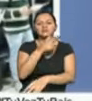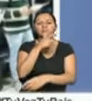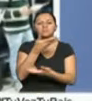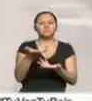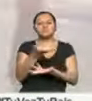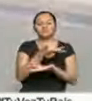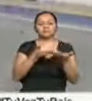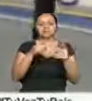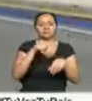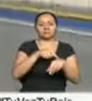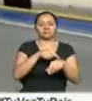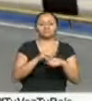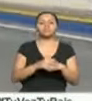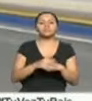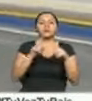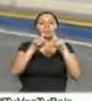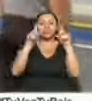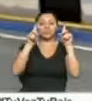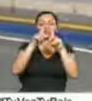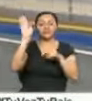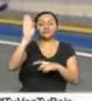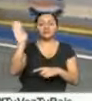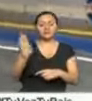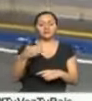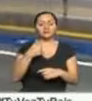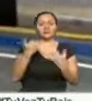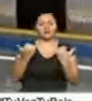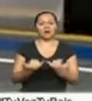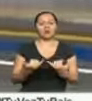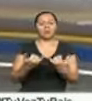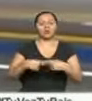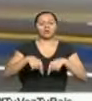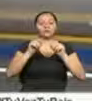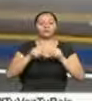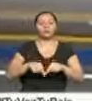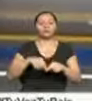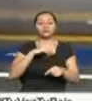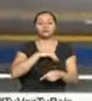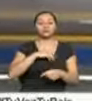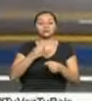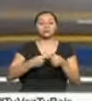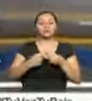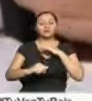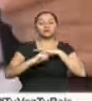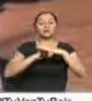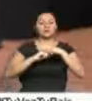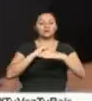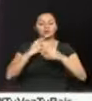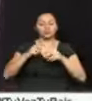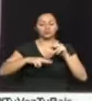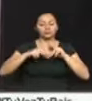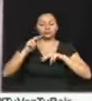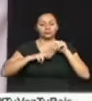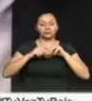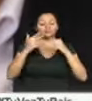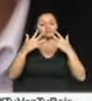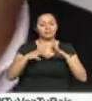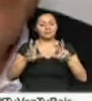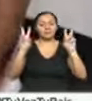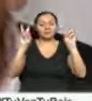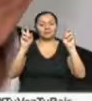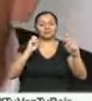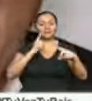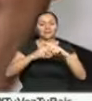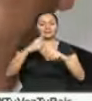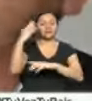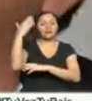con el caso. La empresa brasileña mantiene vigente un contrato con el municipio de Quito para la construcción del metro. A propósito del tema, el